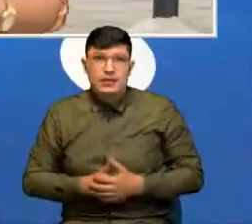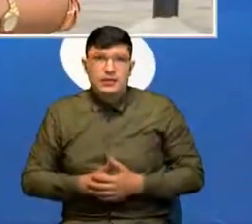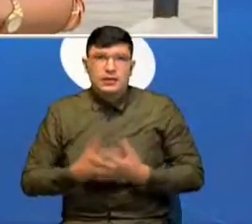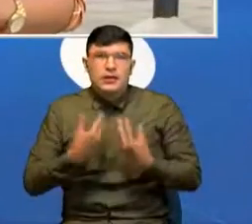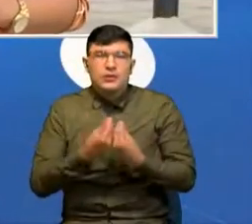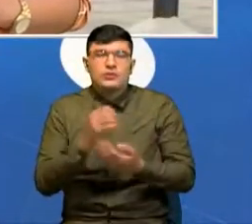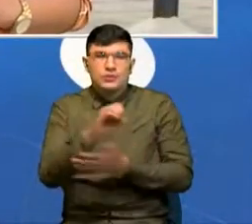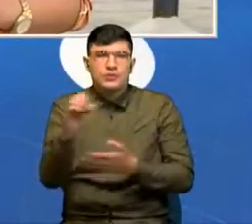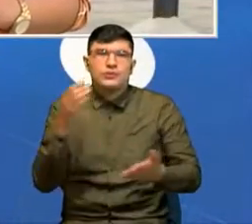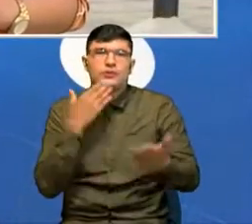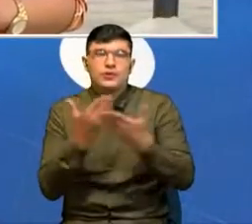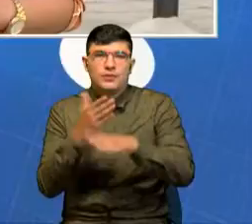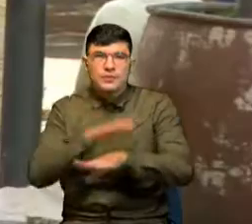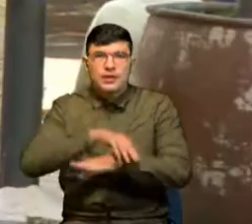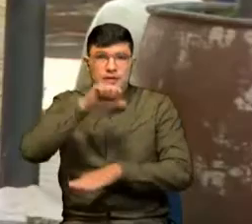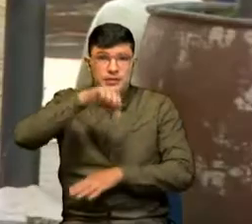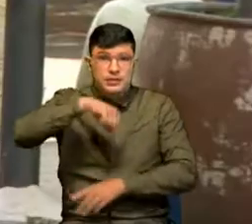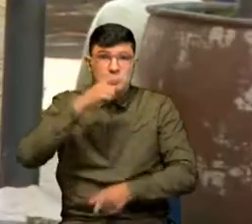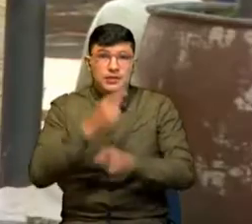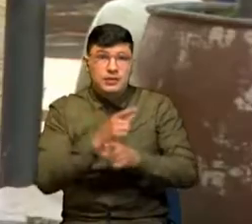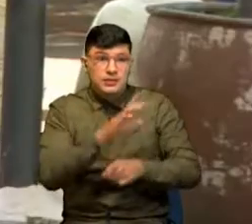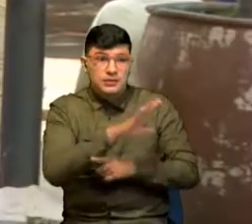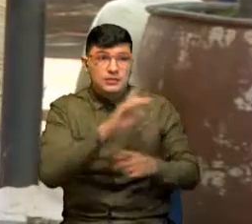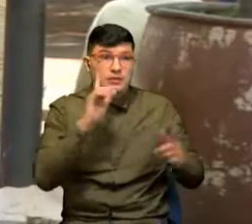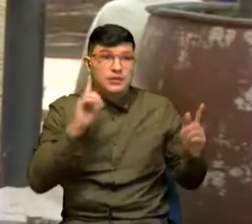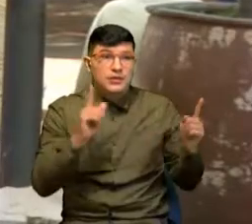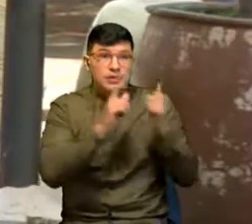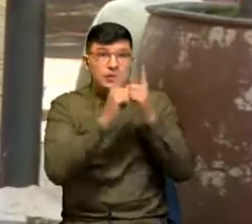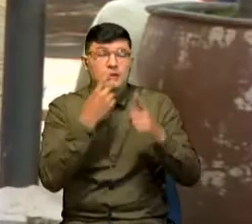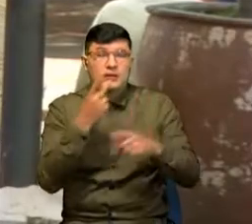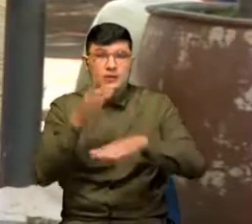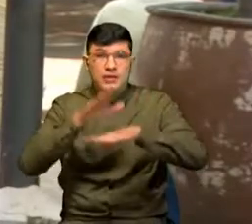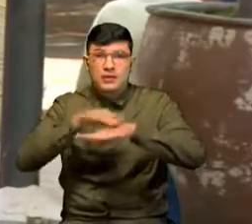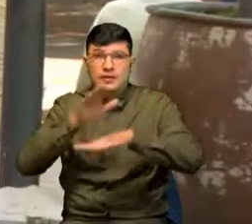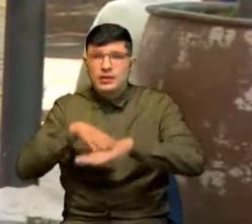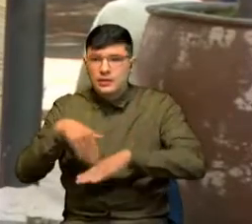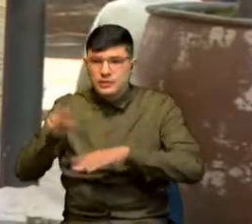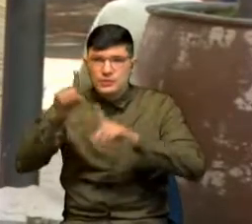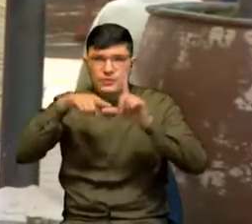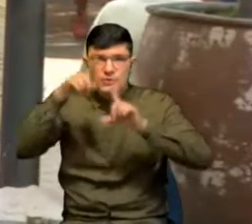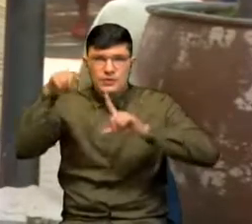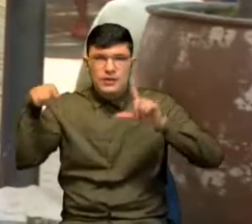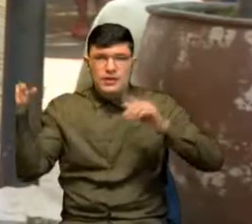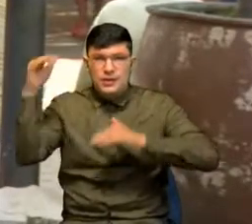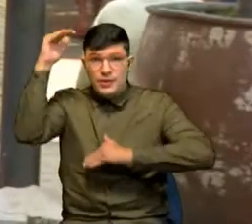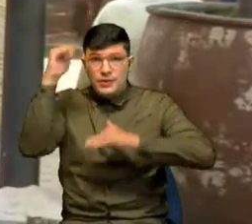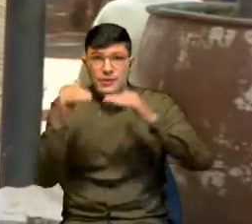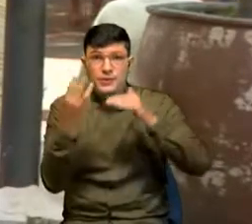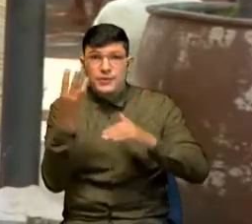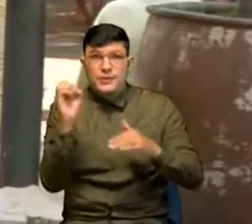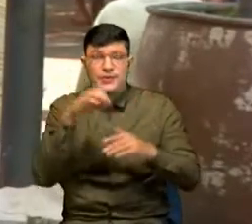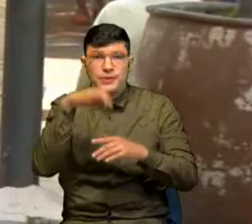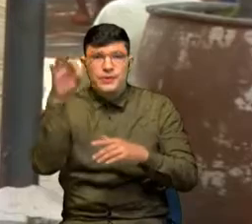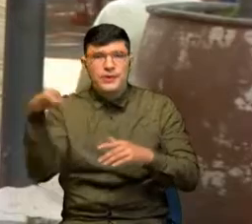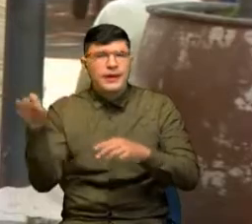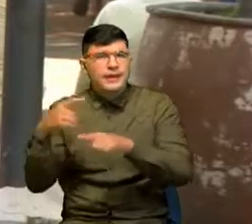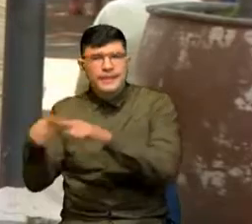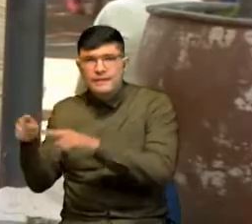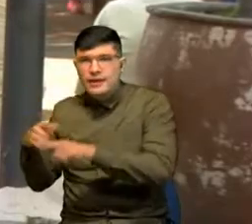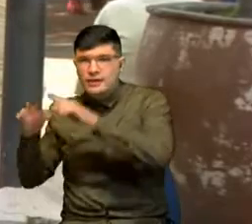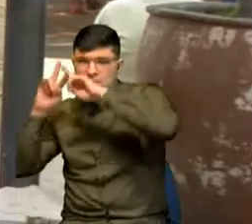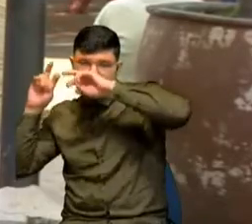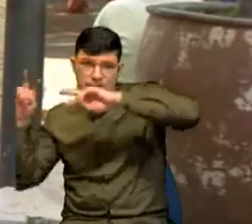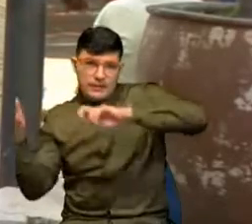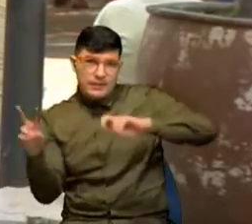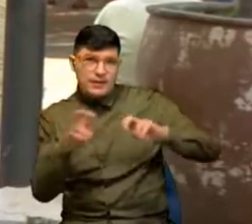Compañeros, muy buenas tardes. Pues luego de ese encuentro se logró indicar que la cifra llegó a una disminución del 30% debido a los diferentes operativos